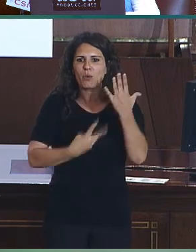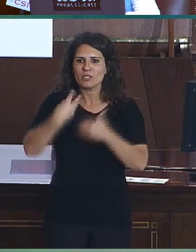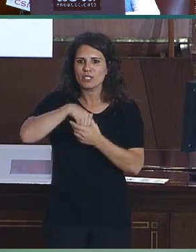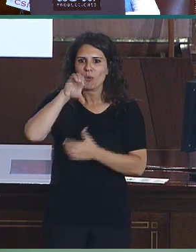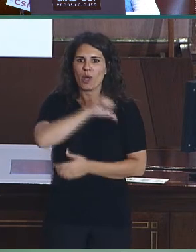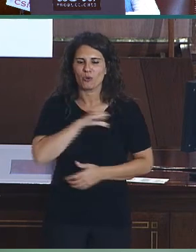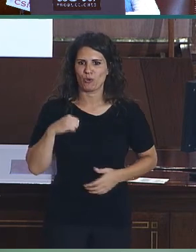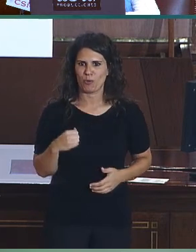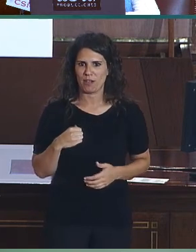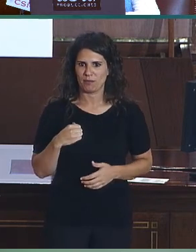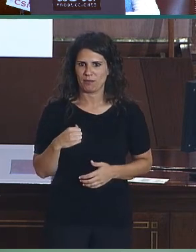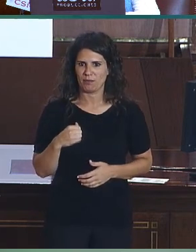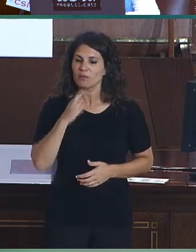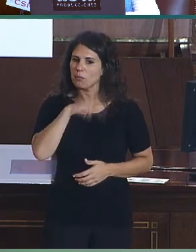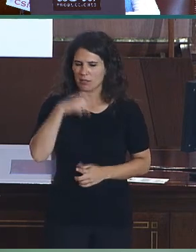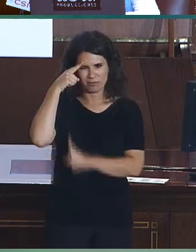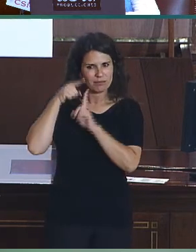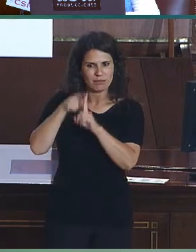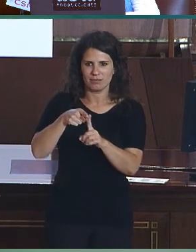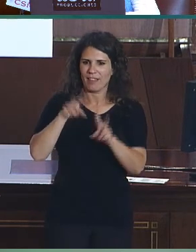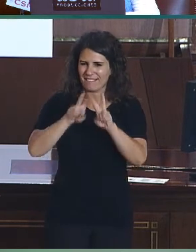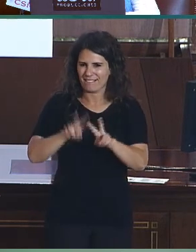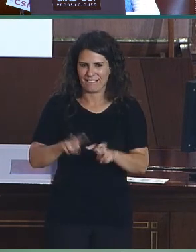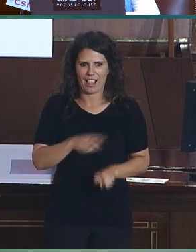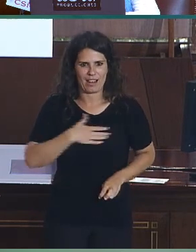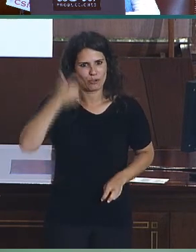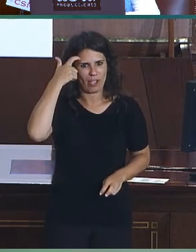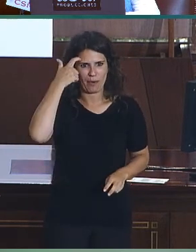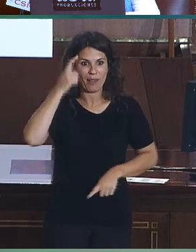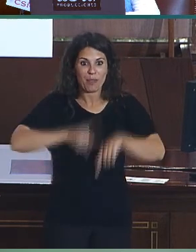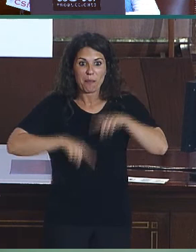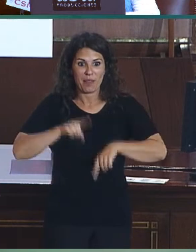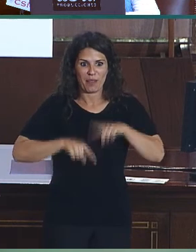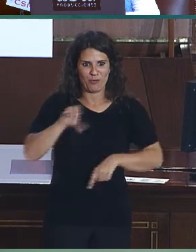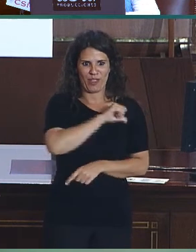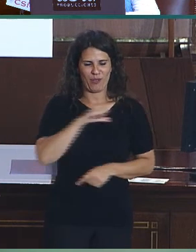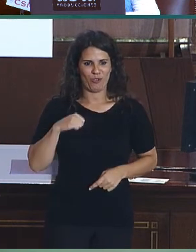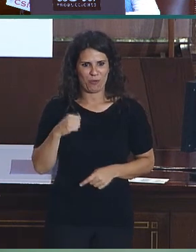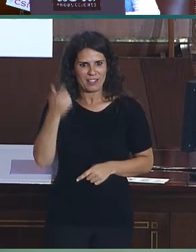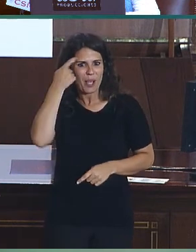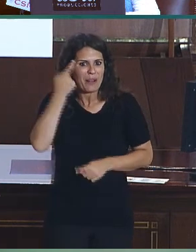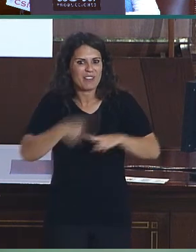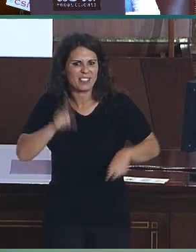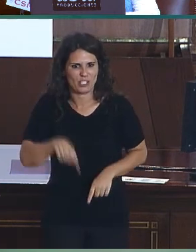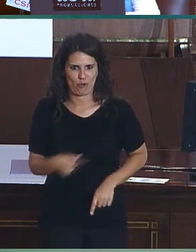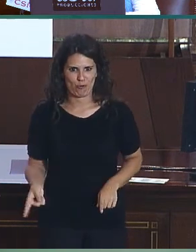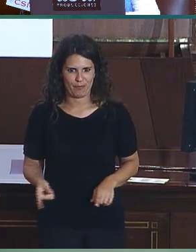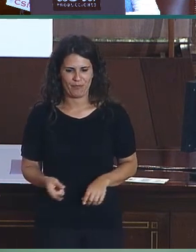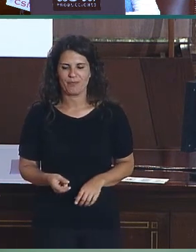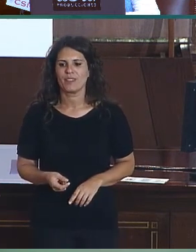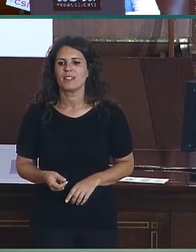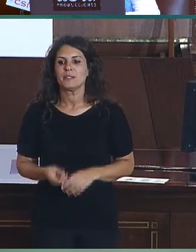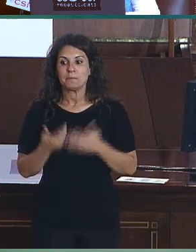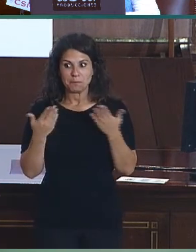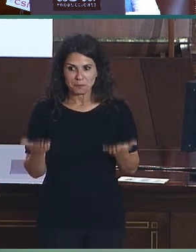nos interesaba, ver si esto era diferente según las comunidades autónomas. En este